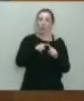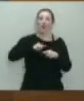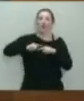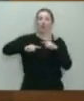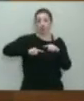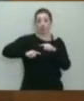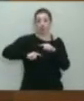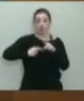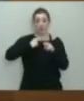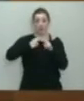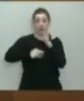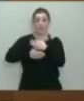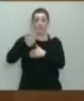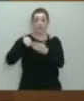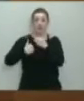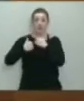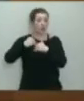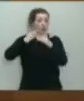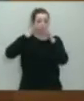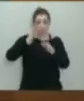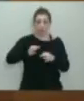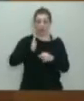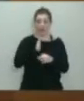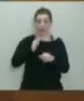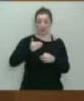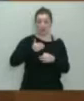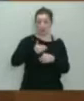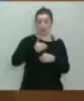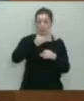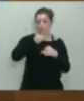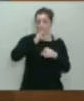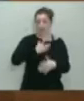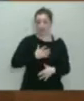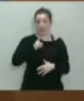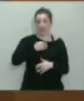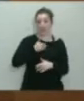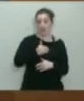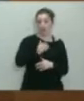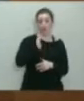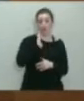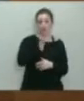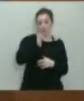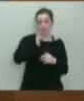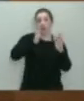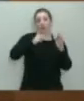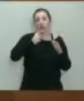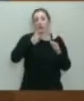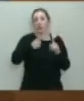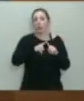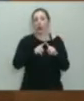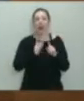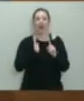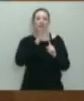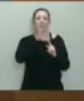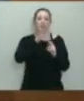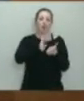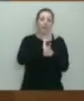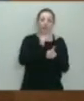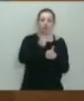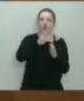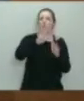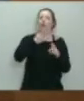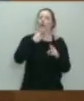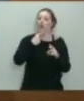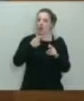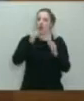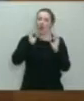del pasado seguramente que están lastrando el presente y van a lastrar el futuro. No digo que esté afectado por estos créditos, pero creo que es un ejemplo bastante palmario